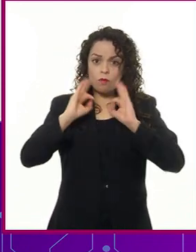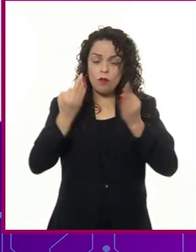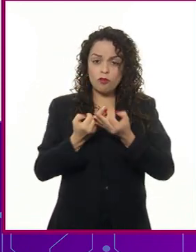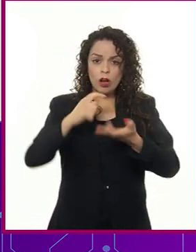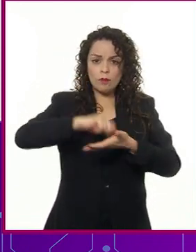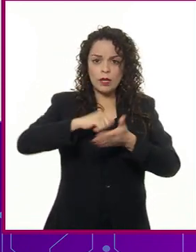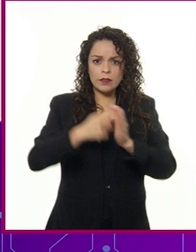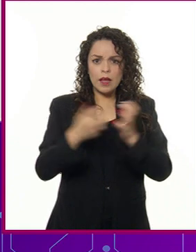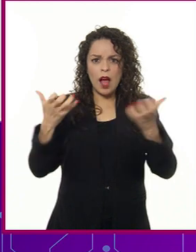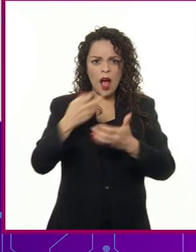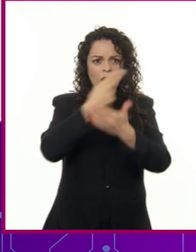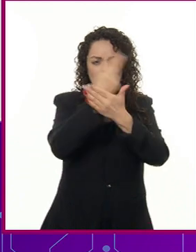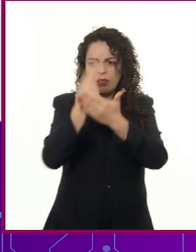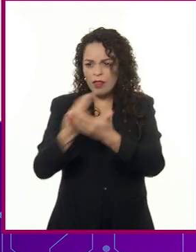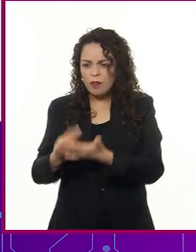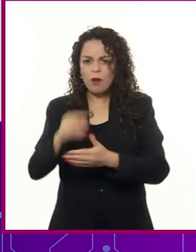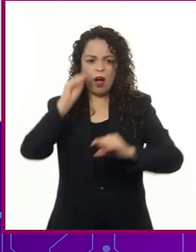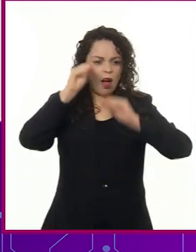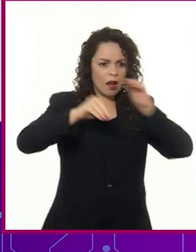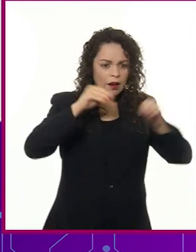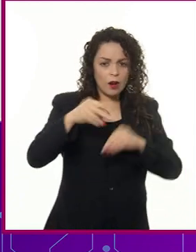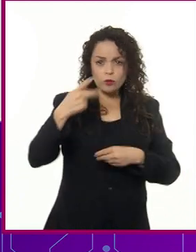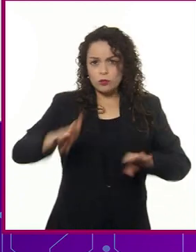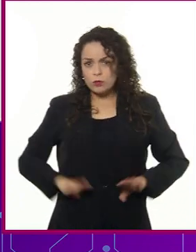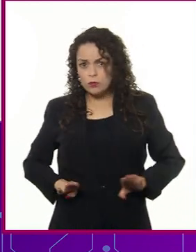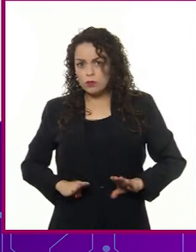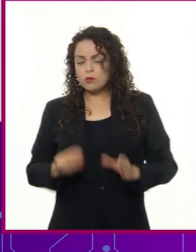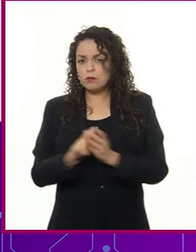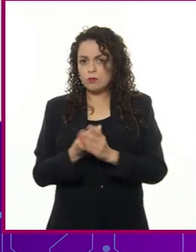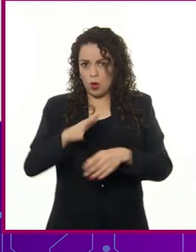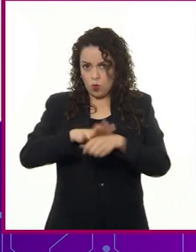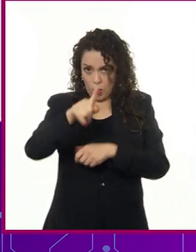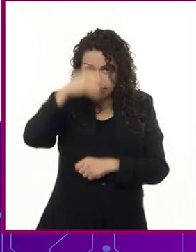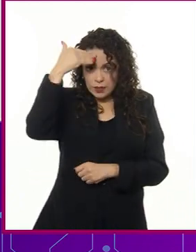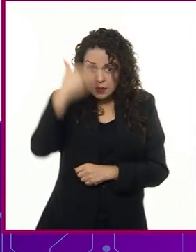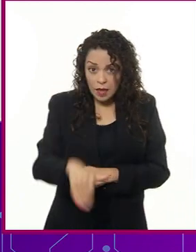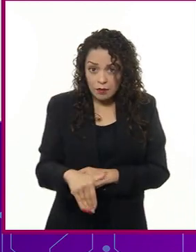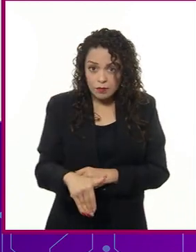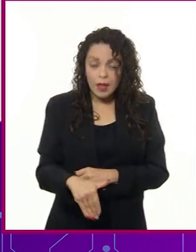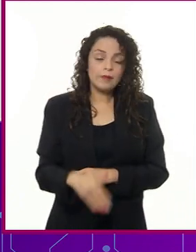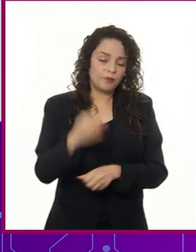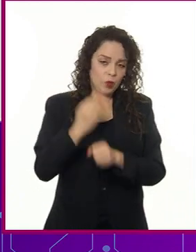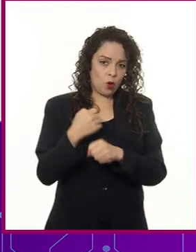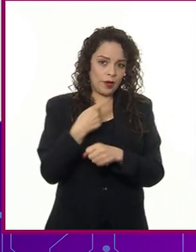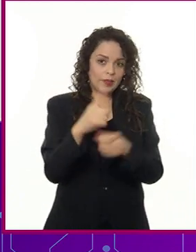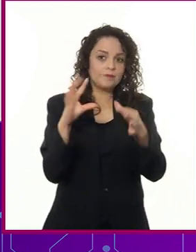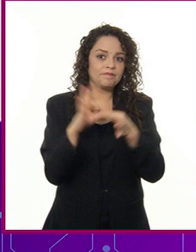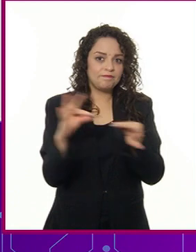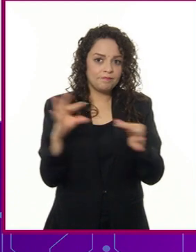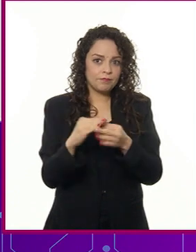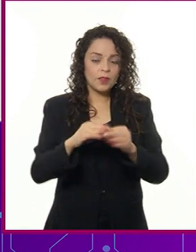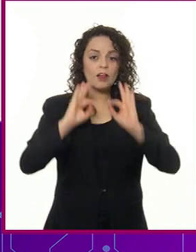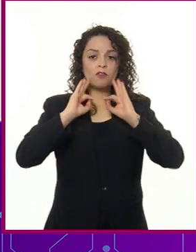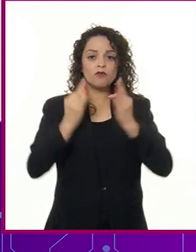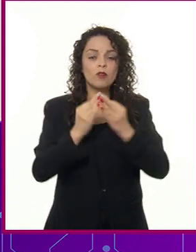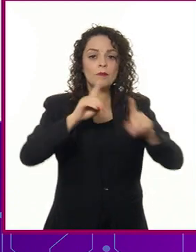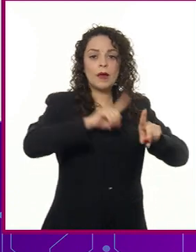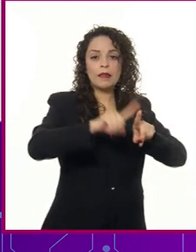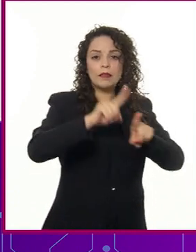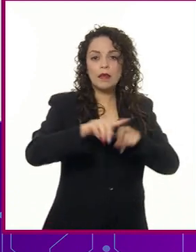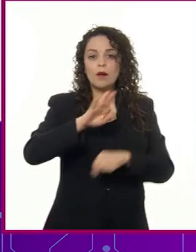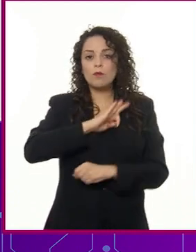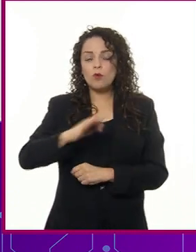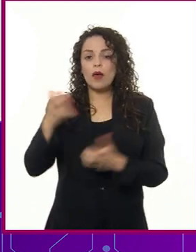técnica? ¿Saben cuáles son sus características? En esta primera parte te explico algunas formas de representación técnica, así como